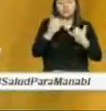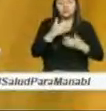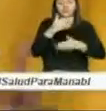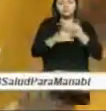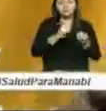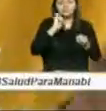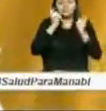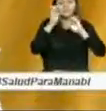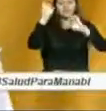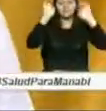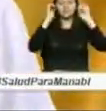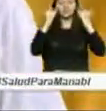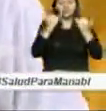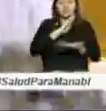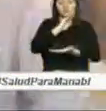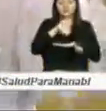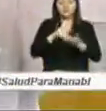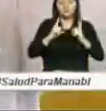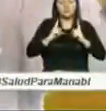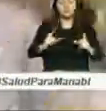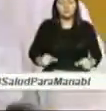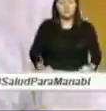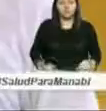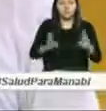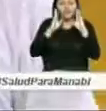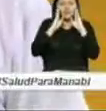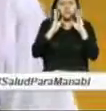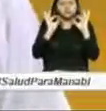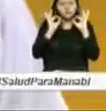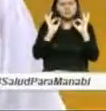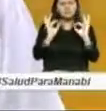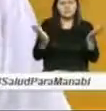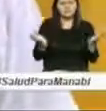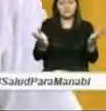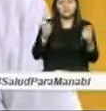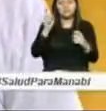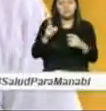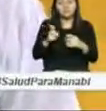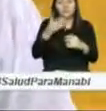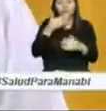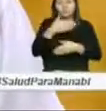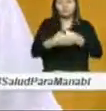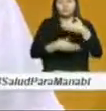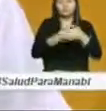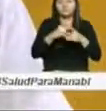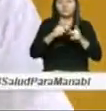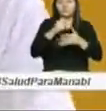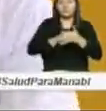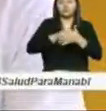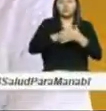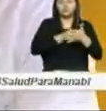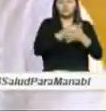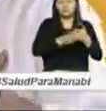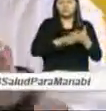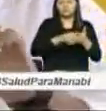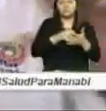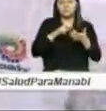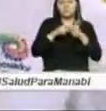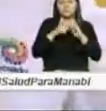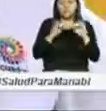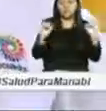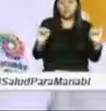estrategia. Estos centros de salud, con esa atención extramural, también servirán para esa lucha contra la desnutrición. Todo